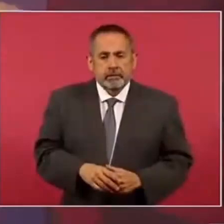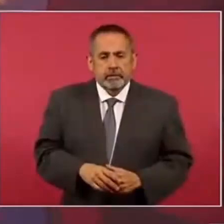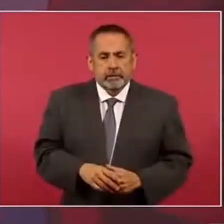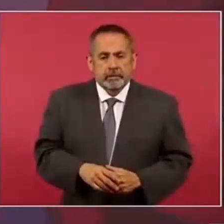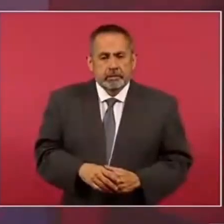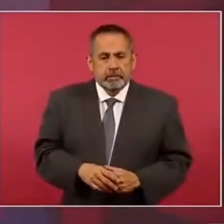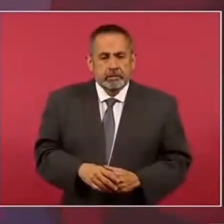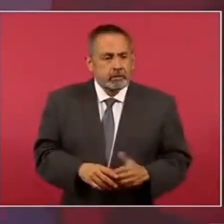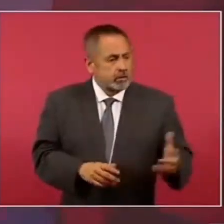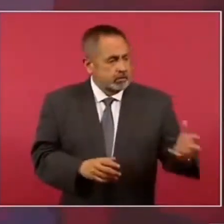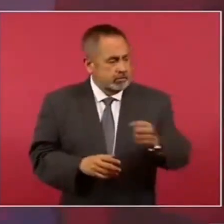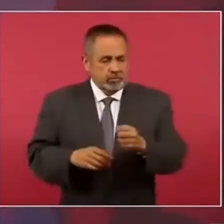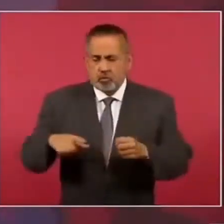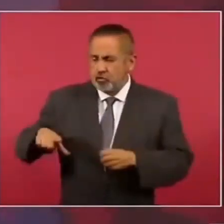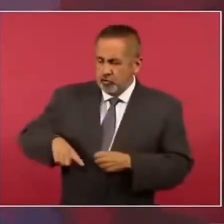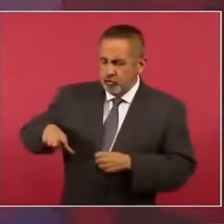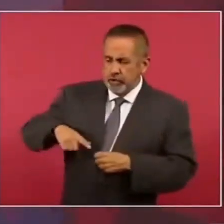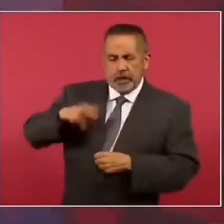Y es el Estado.